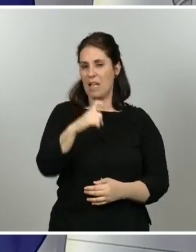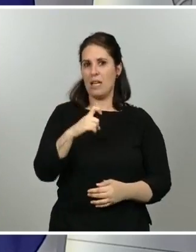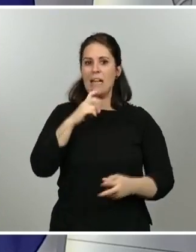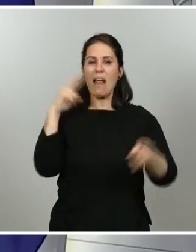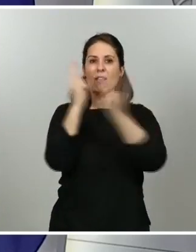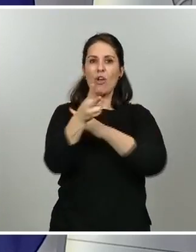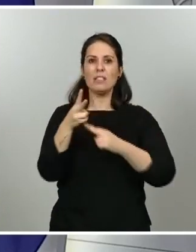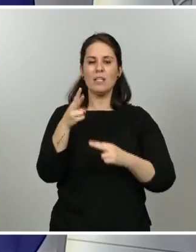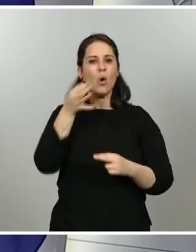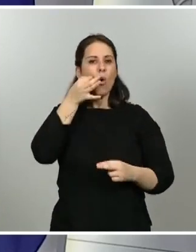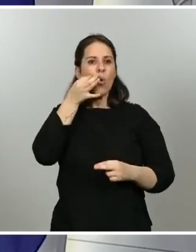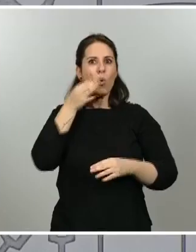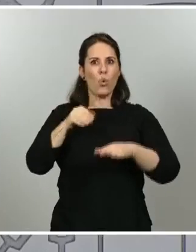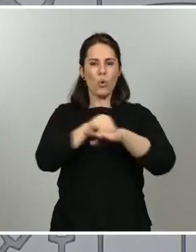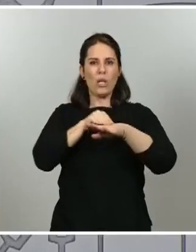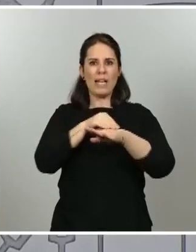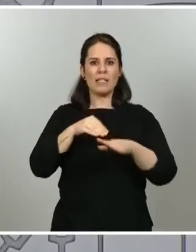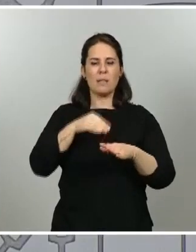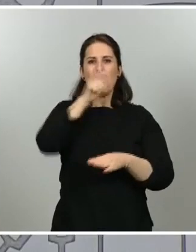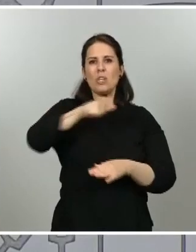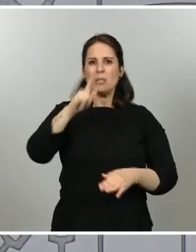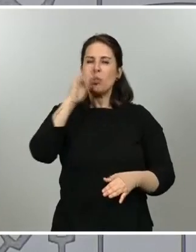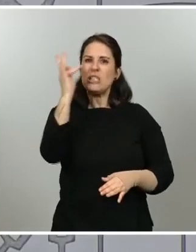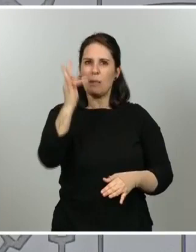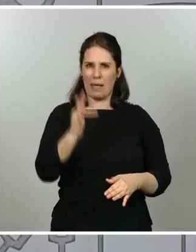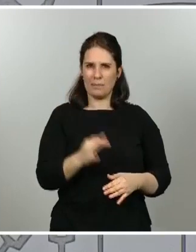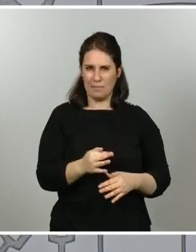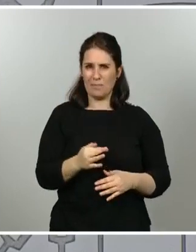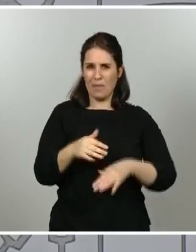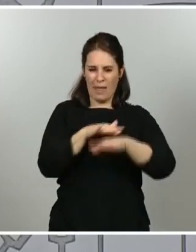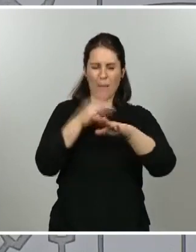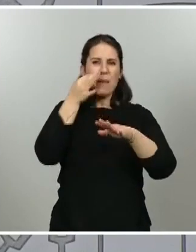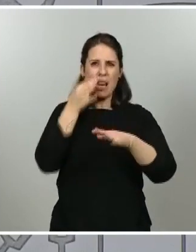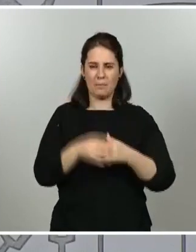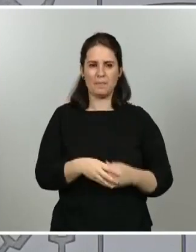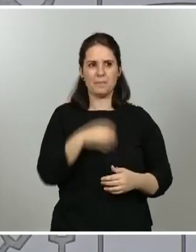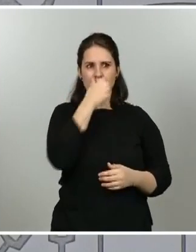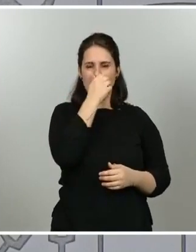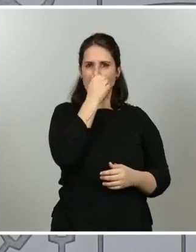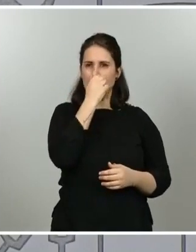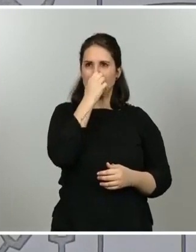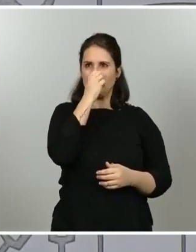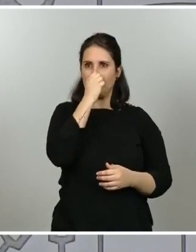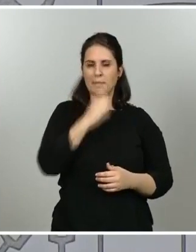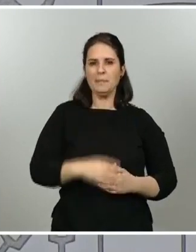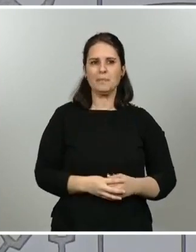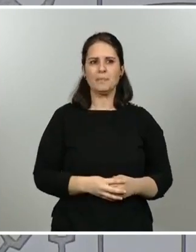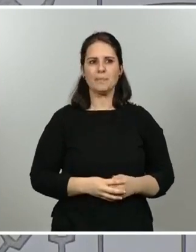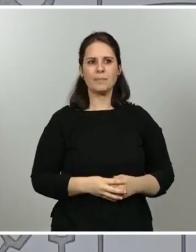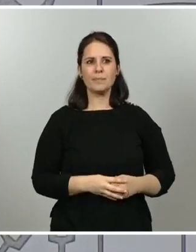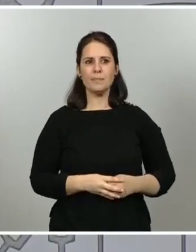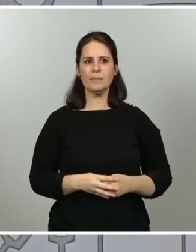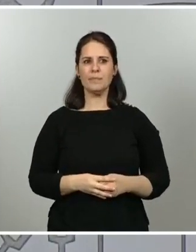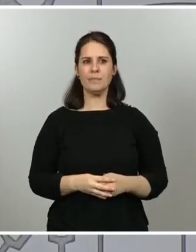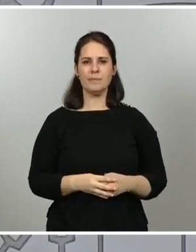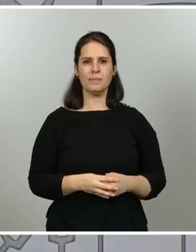positivos. Sí, respecto a la advertencia de los pediatras de hace unos días, no hemos identificado ninguna